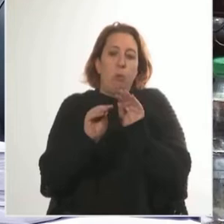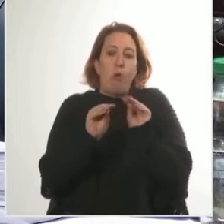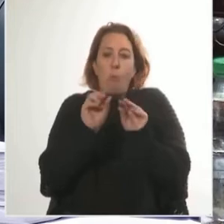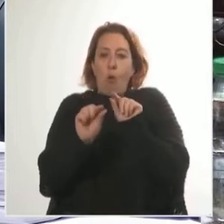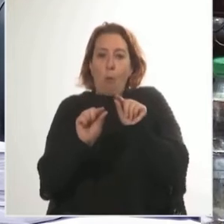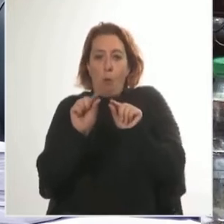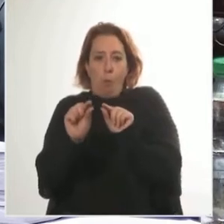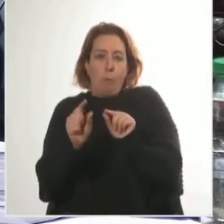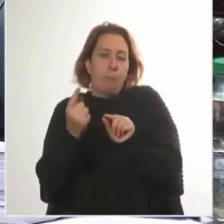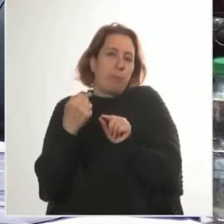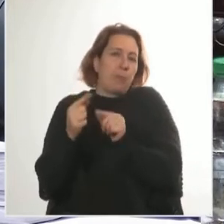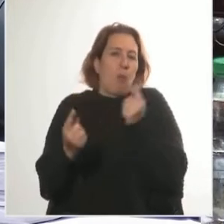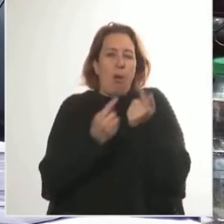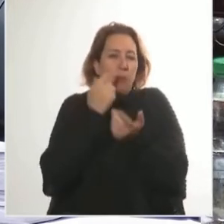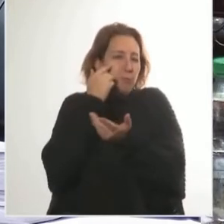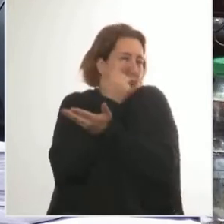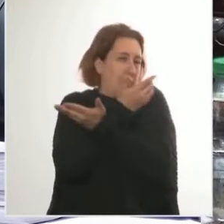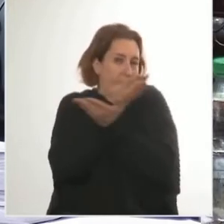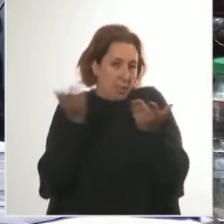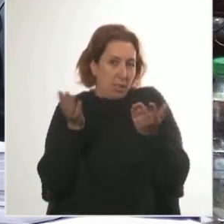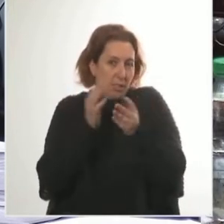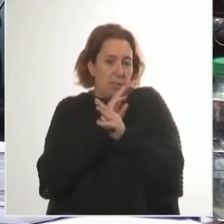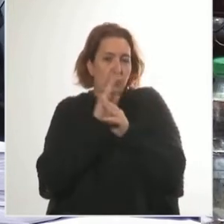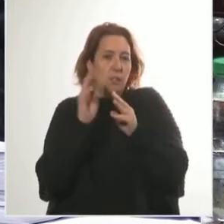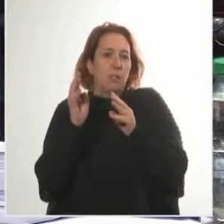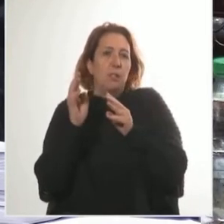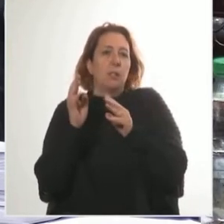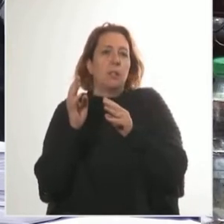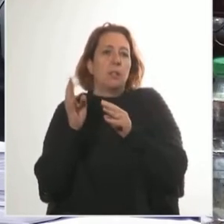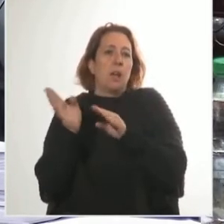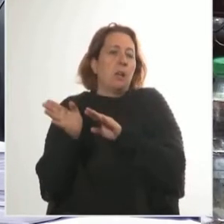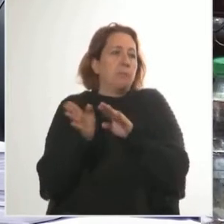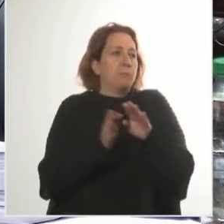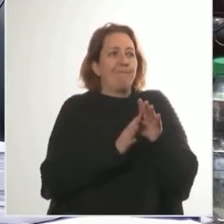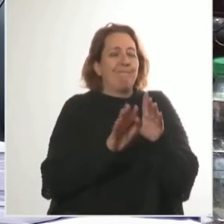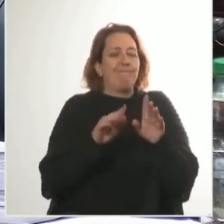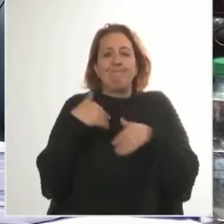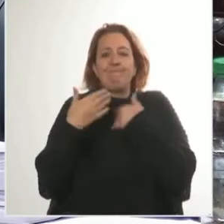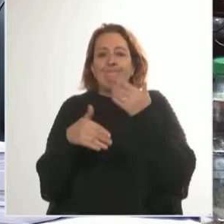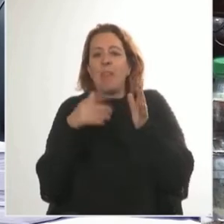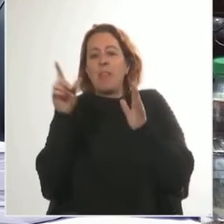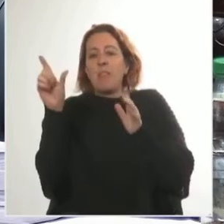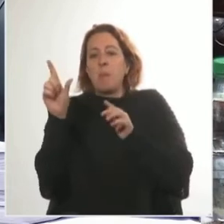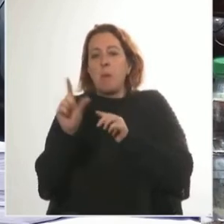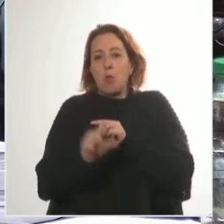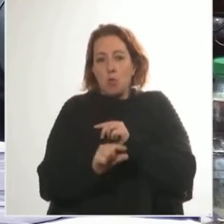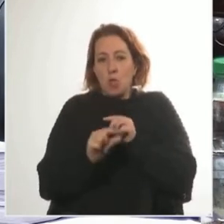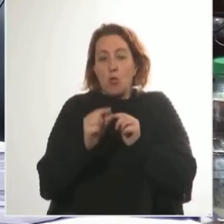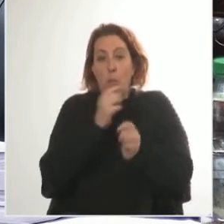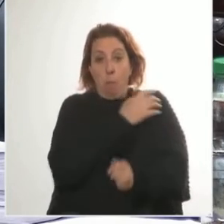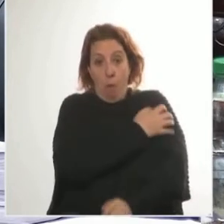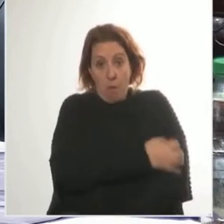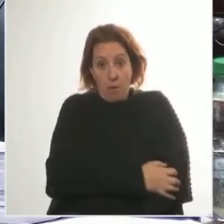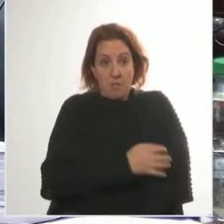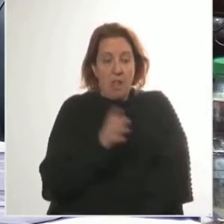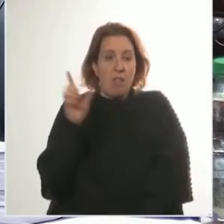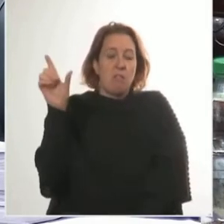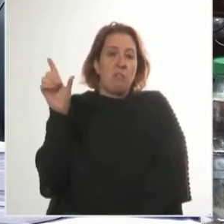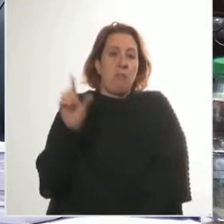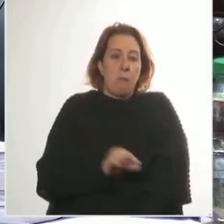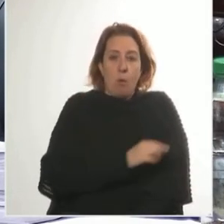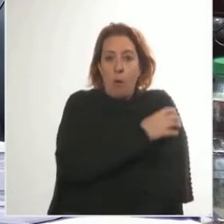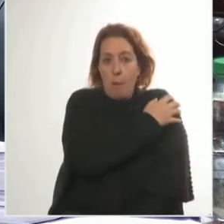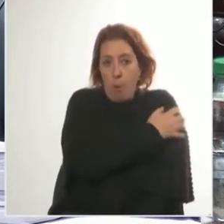pero algún pantallazo grueso dan, lejos de seguir disminuyendo la pobreza, o de disminuir la pobreza,